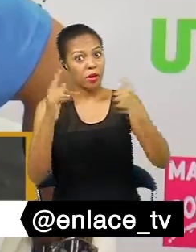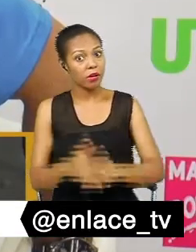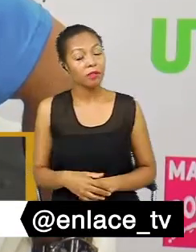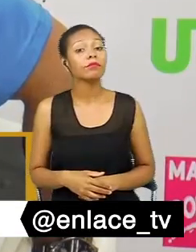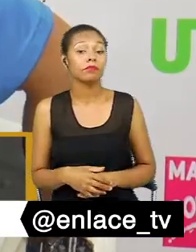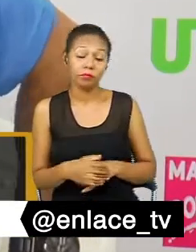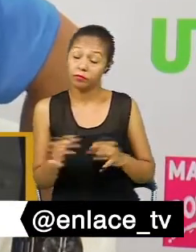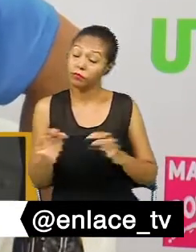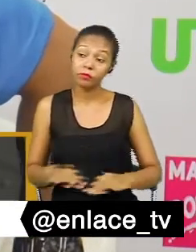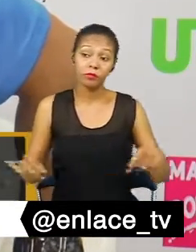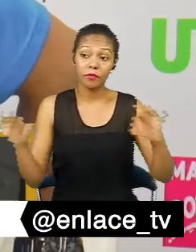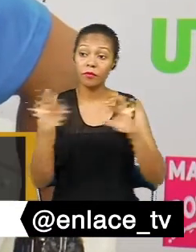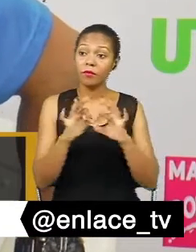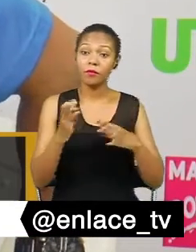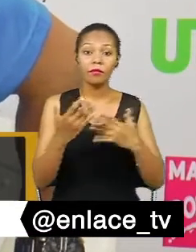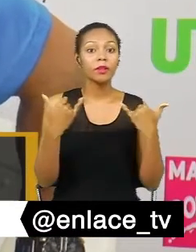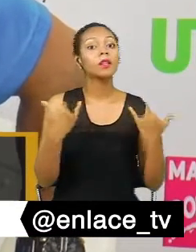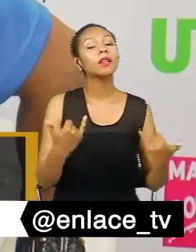y tenemos que